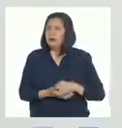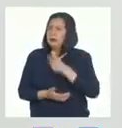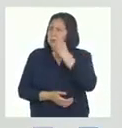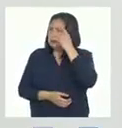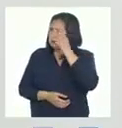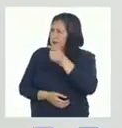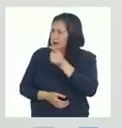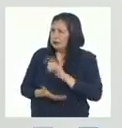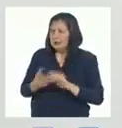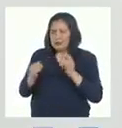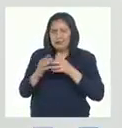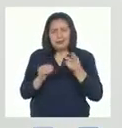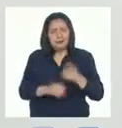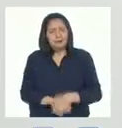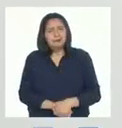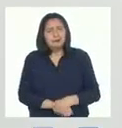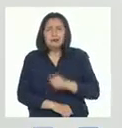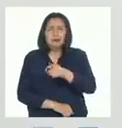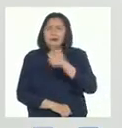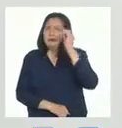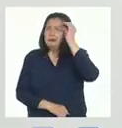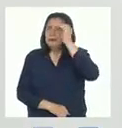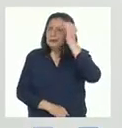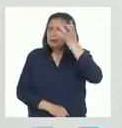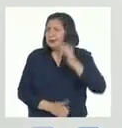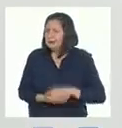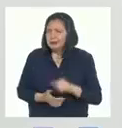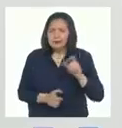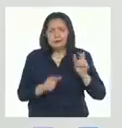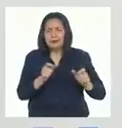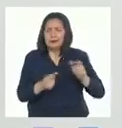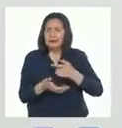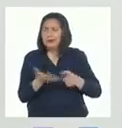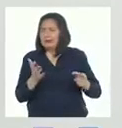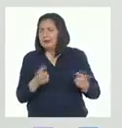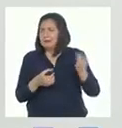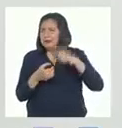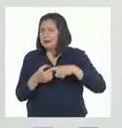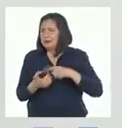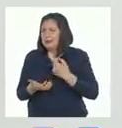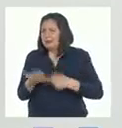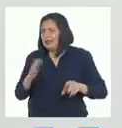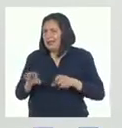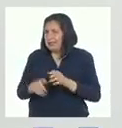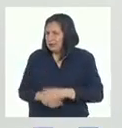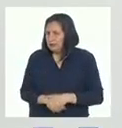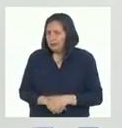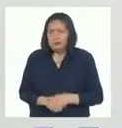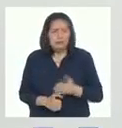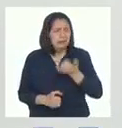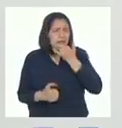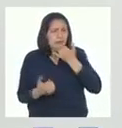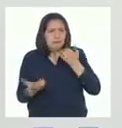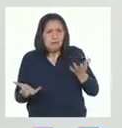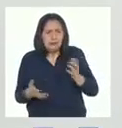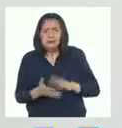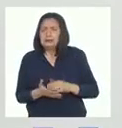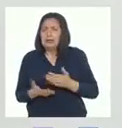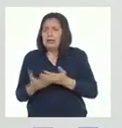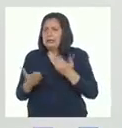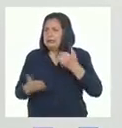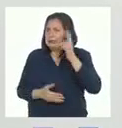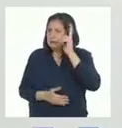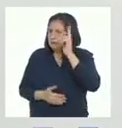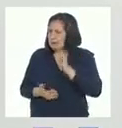les pareció el cuento? ¿Qué opinan de los personajes y de sus acciones? ¿Qué sucede inmediatamente antes